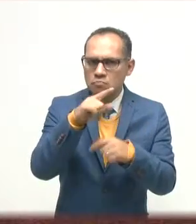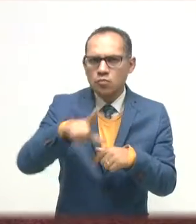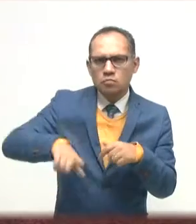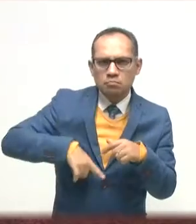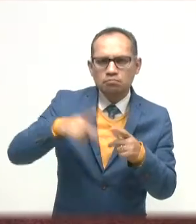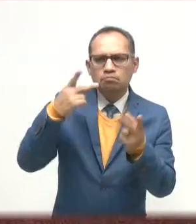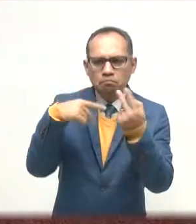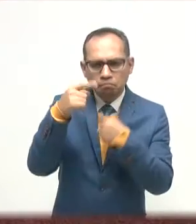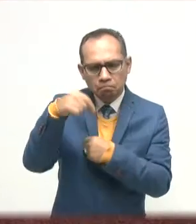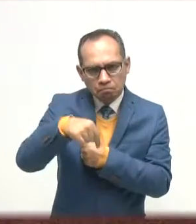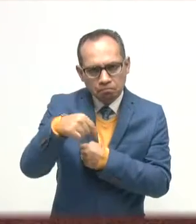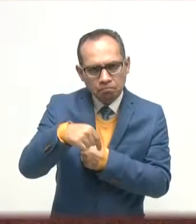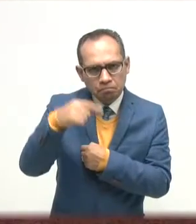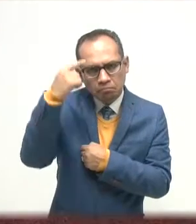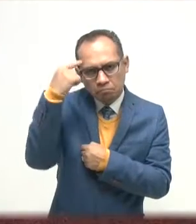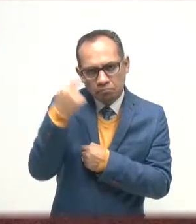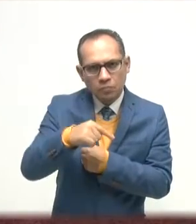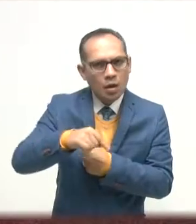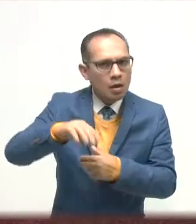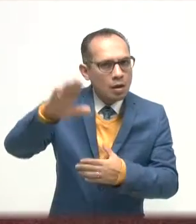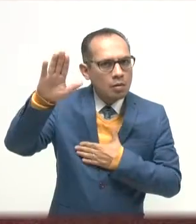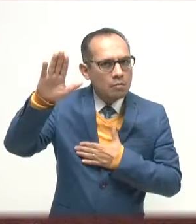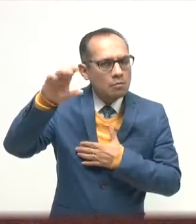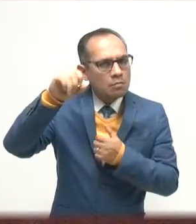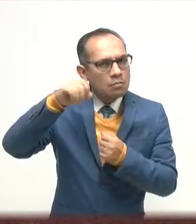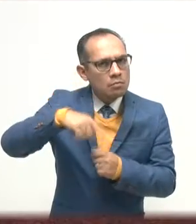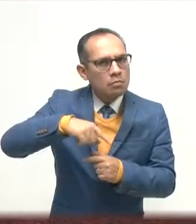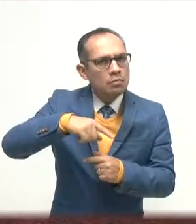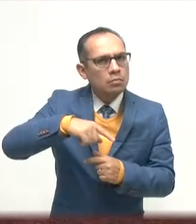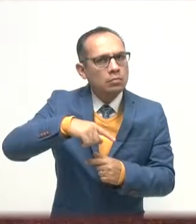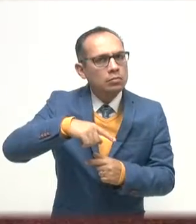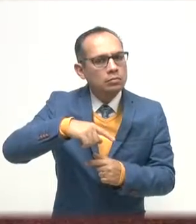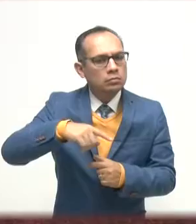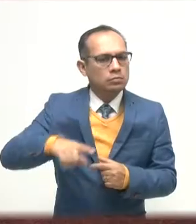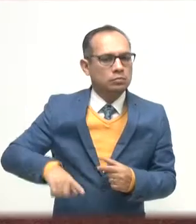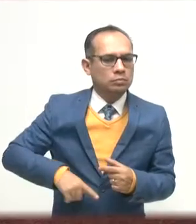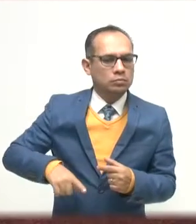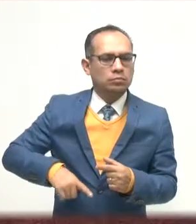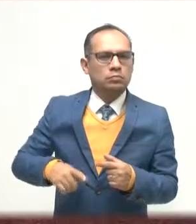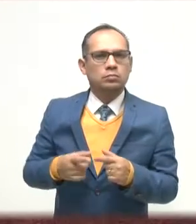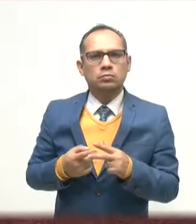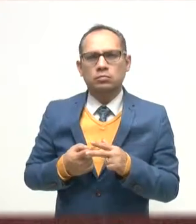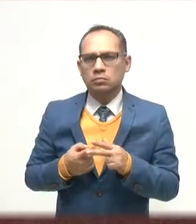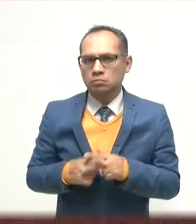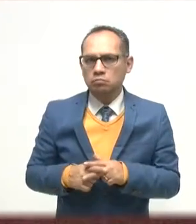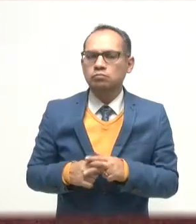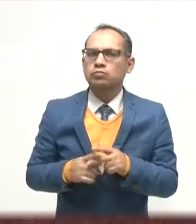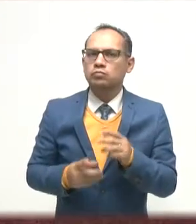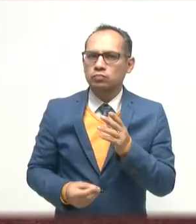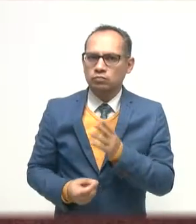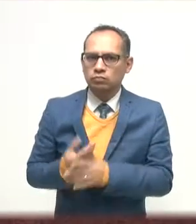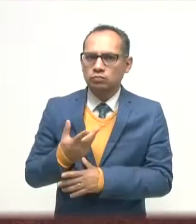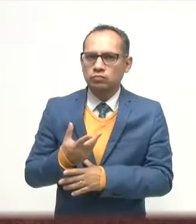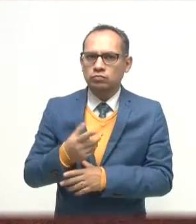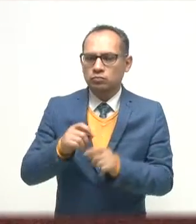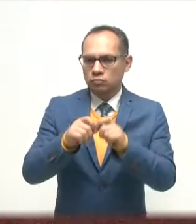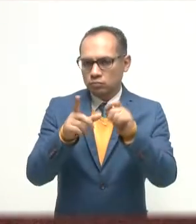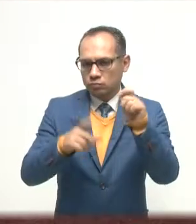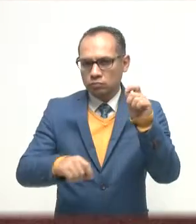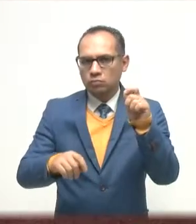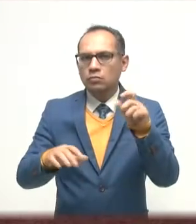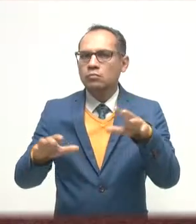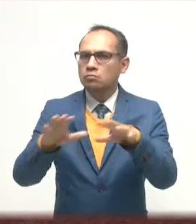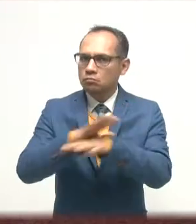a la toma de protesta la toma de posesión de un gobierno que va a cambiar este país lo que no hicieron ustedes